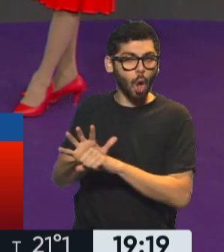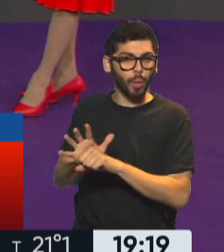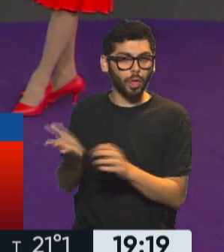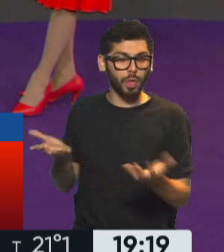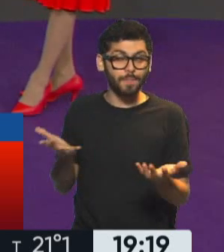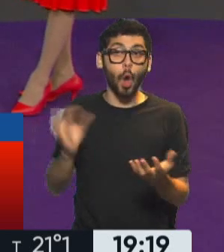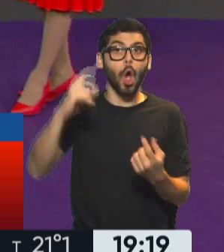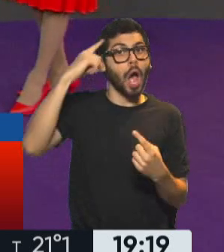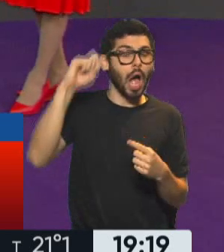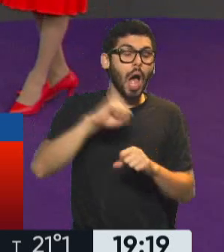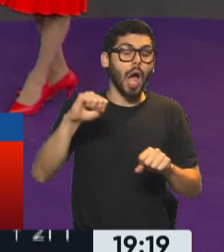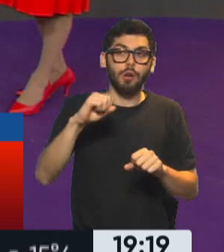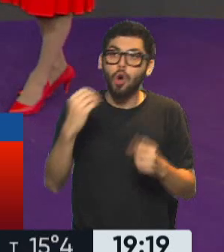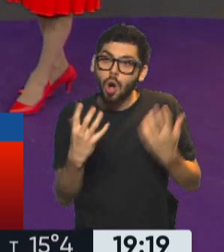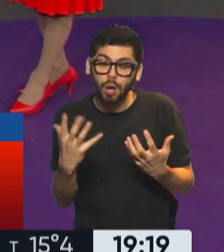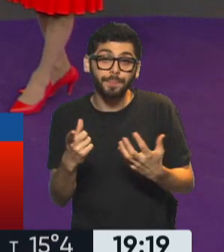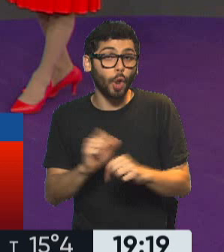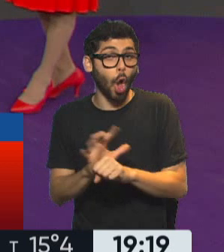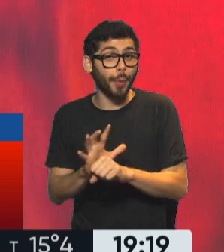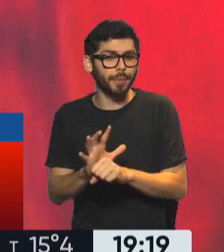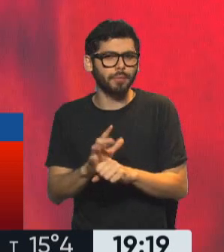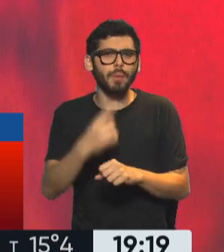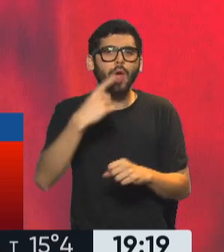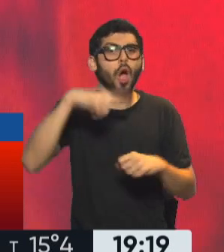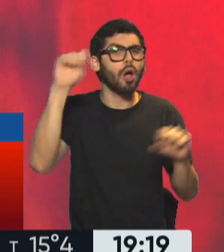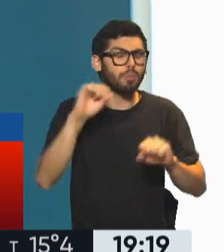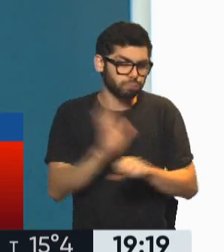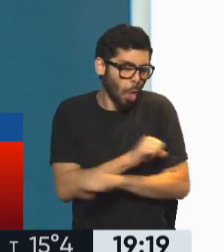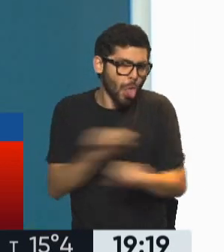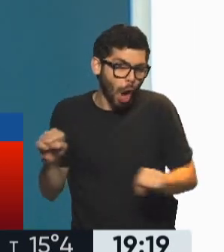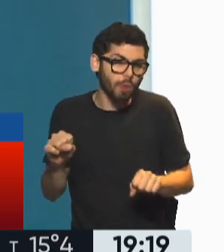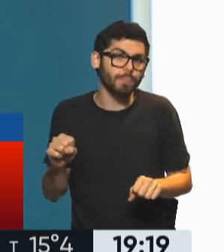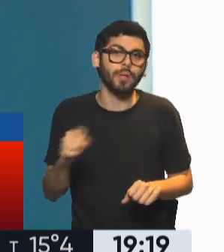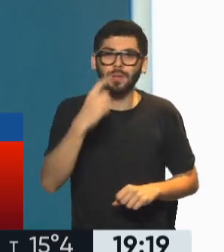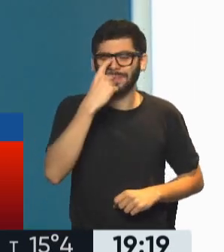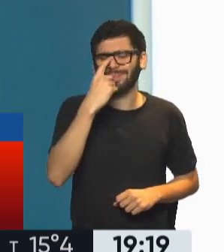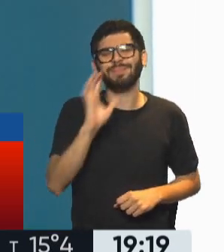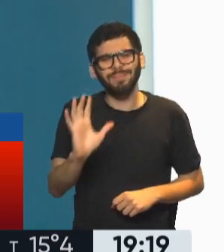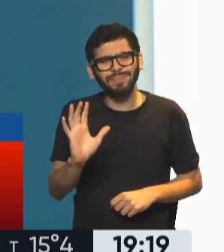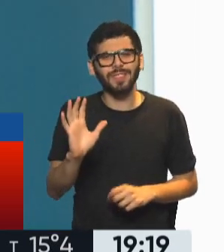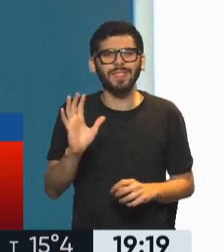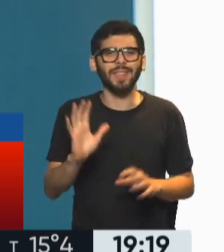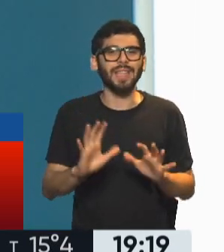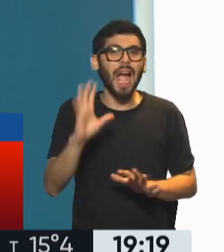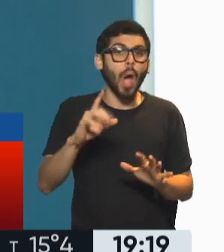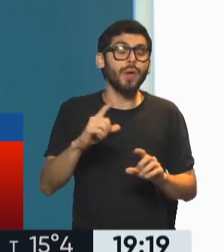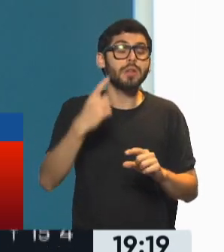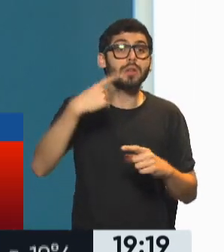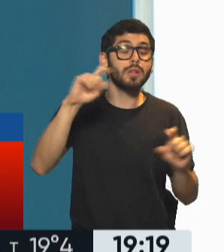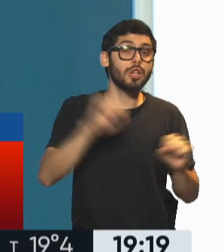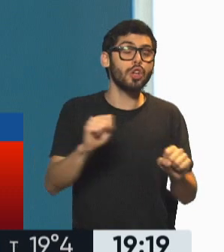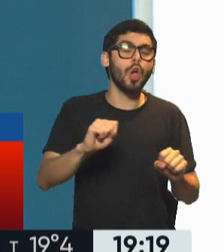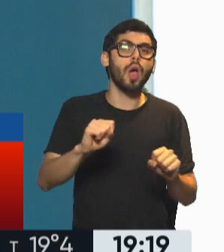COVID. Cuando habla de emergencias, ¿las convulsiones, doctor, siempre son espontáneas? Sí, muchas veces son desencadenadas por algo, por